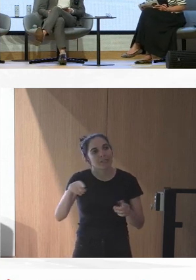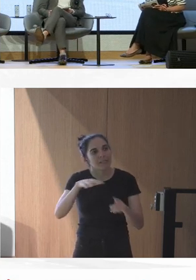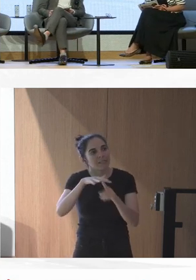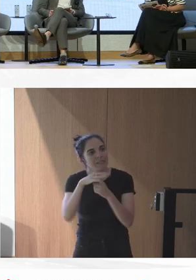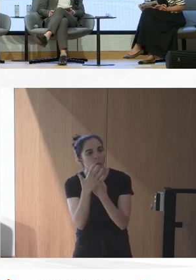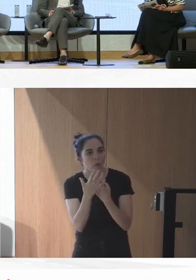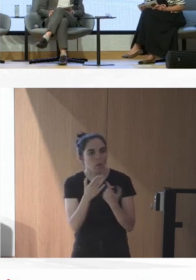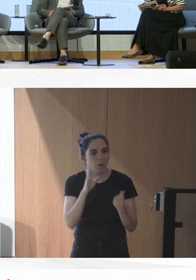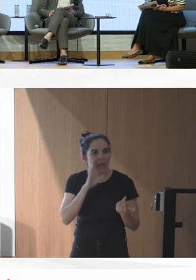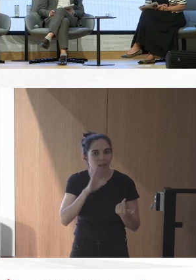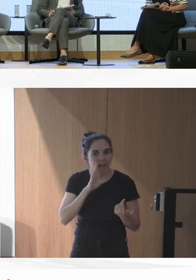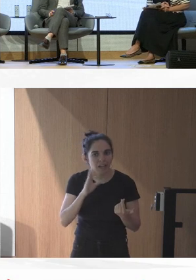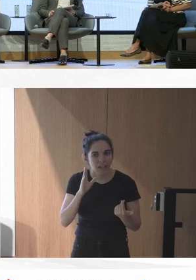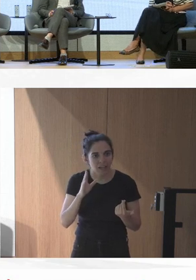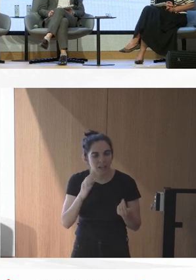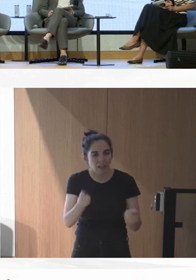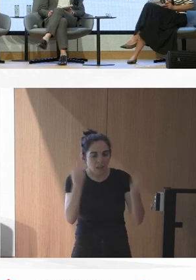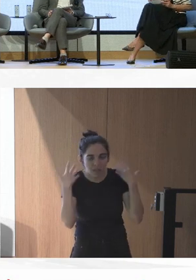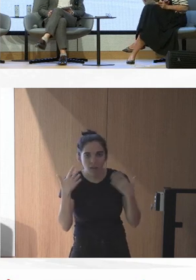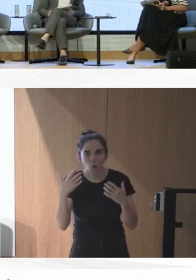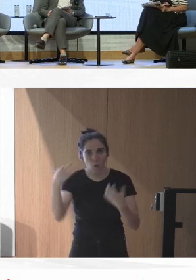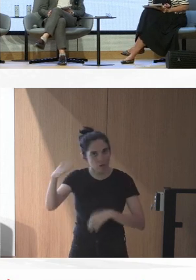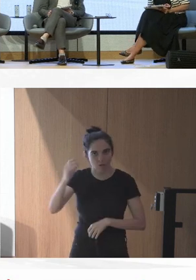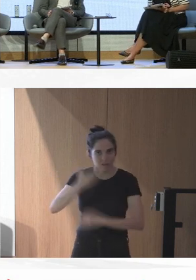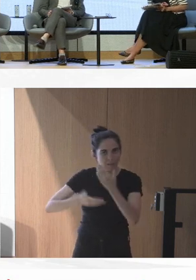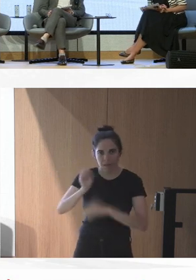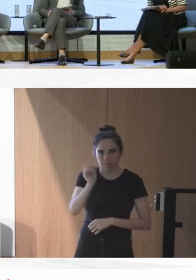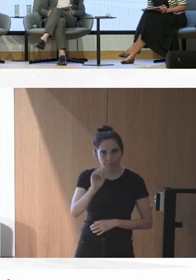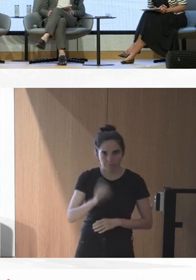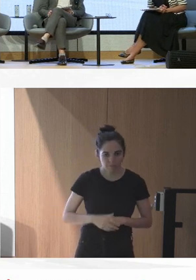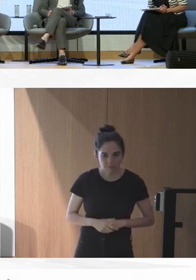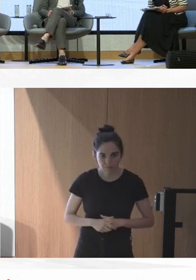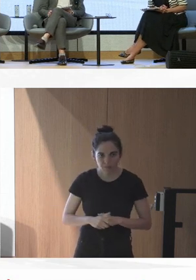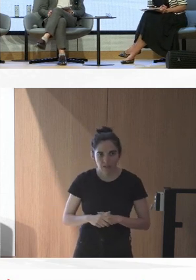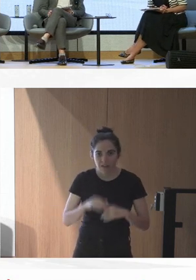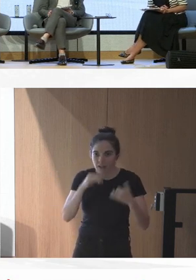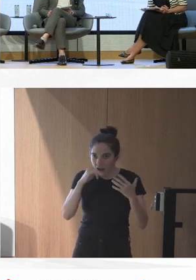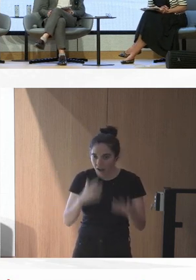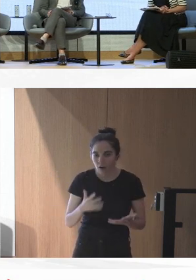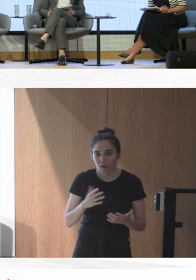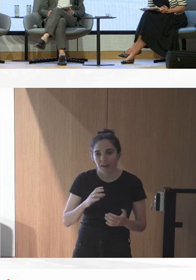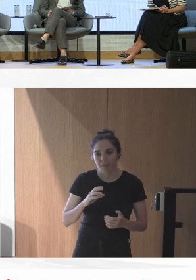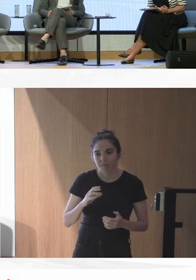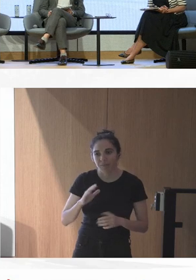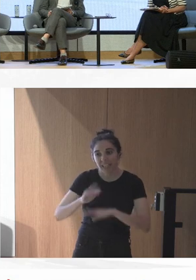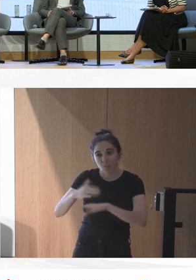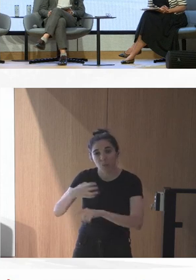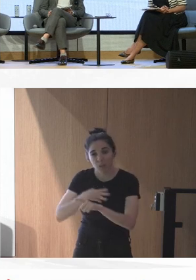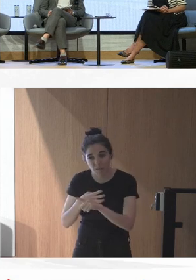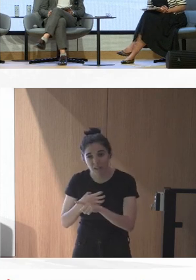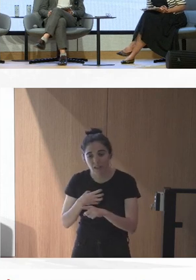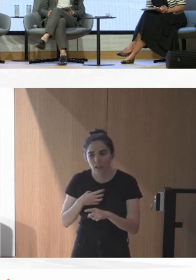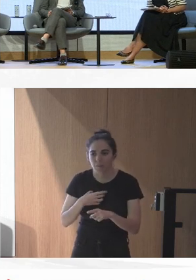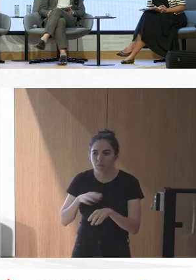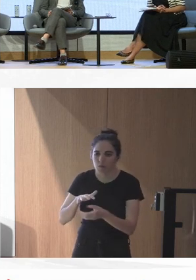ilícito o de actuar en consecuencia, ¿no? Y hoy en día la inimputabilidad afecta de manera desproporcionada a las personas